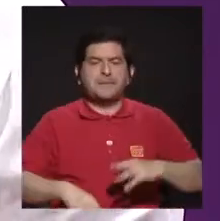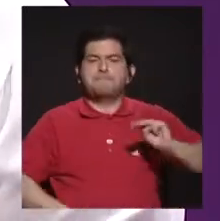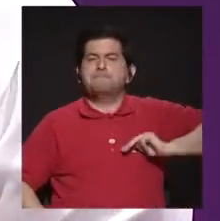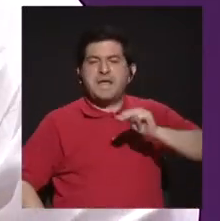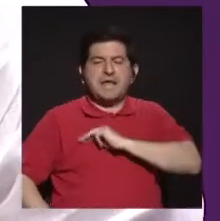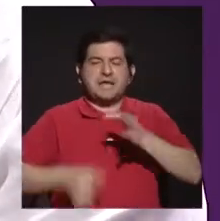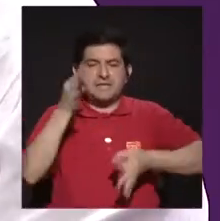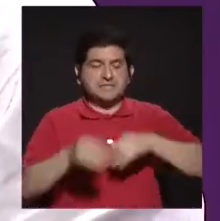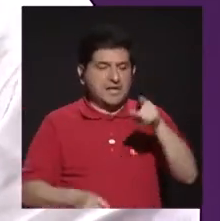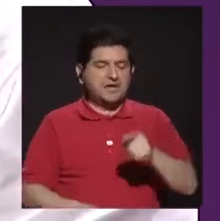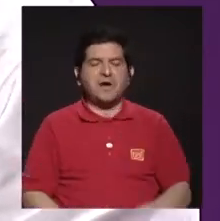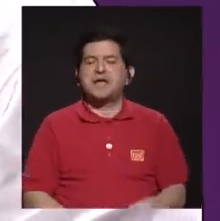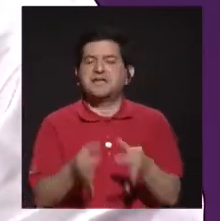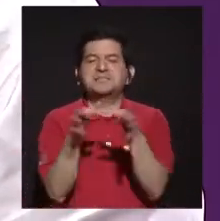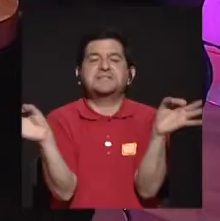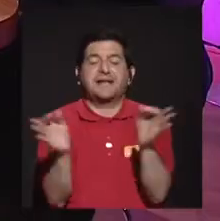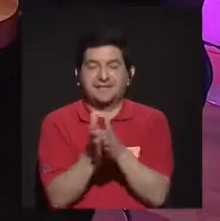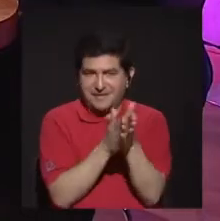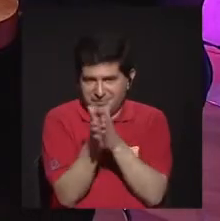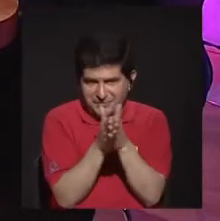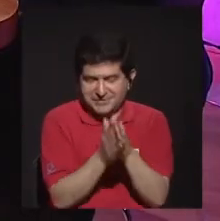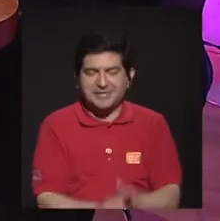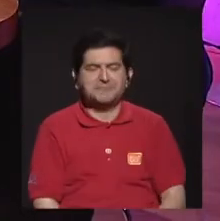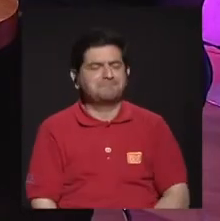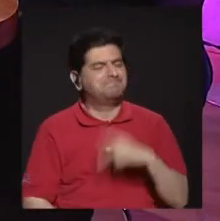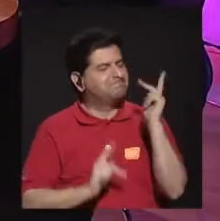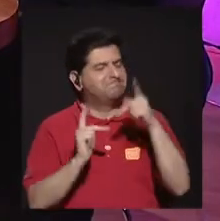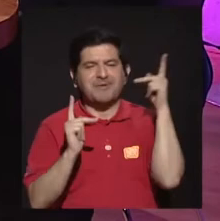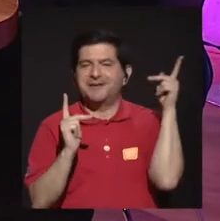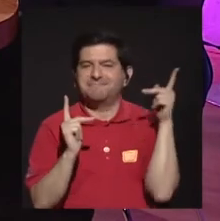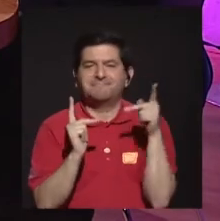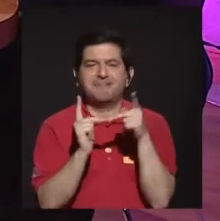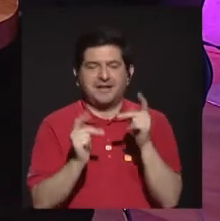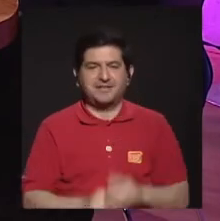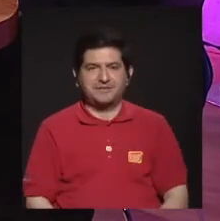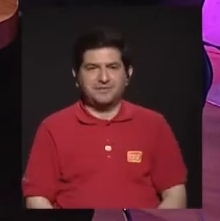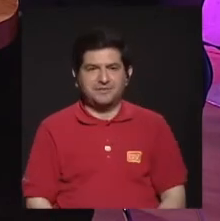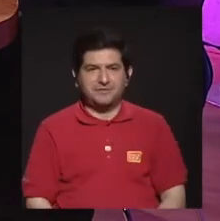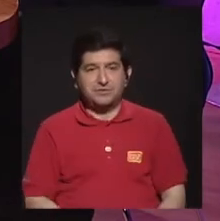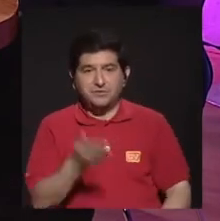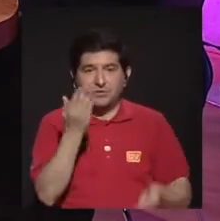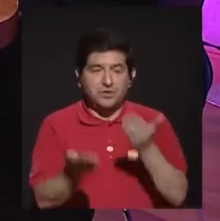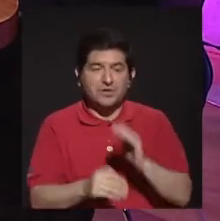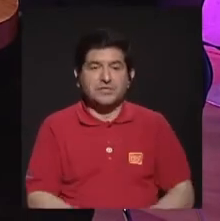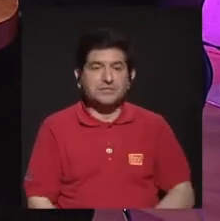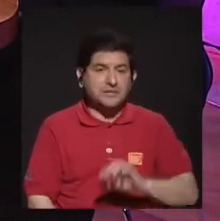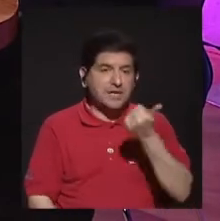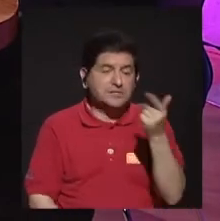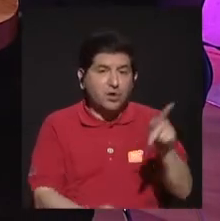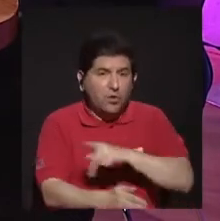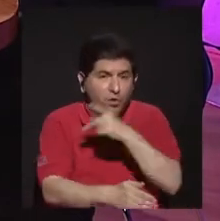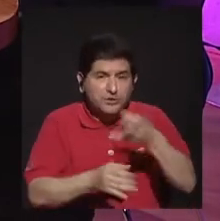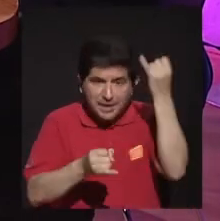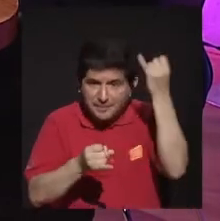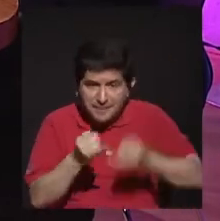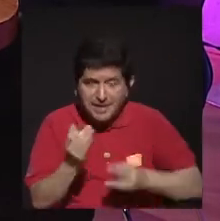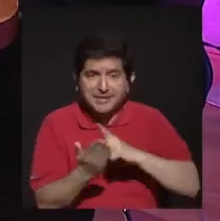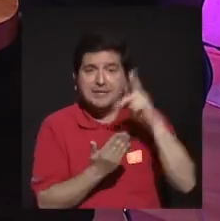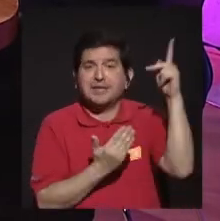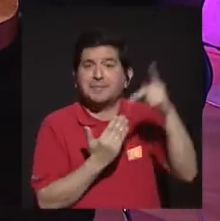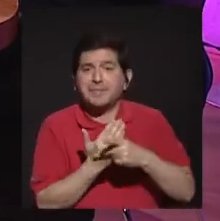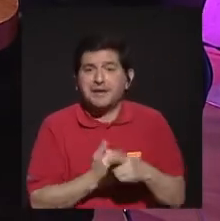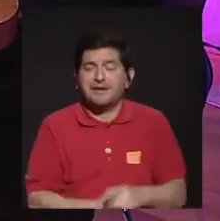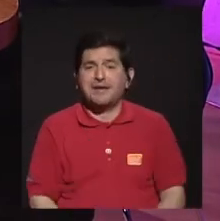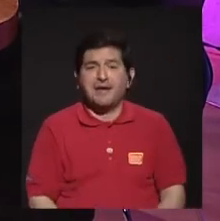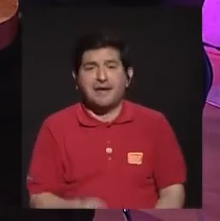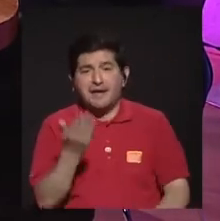está gratuitamente, así que aprovechen. Pues muy bien, perfecto. Tal vez una poesía de cierre ya para finalizar el programa que nos